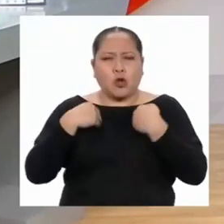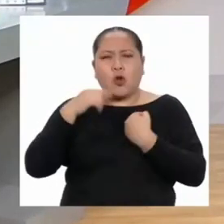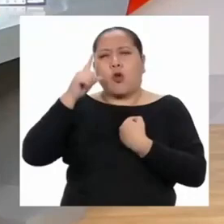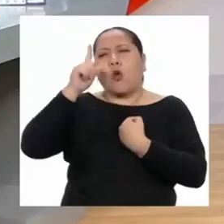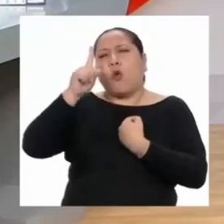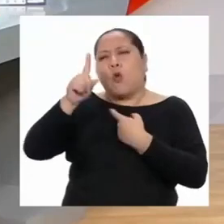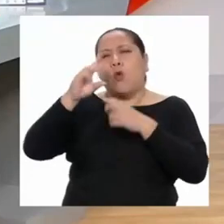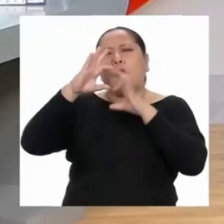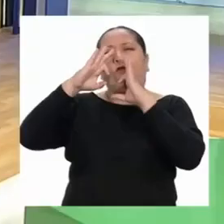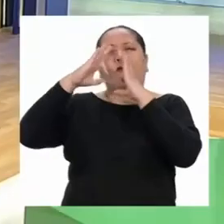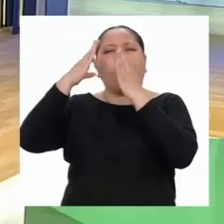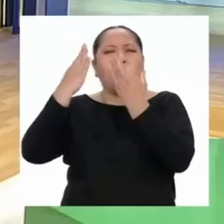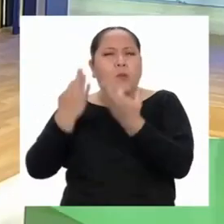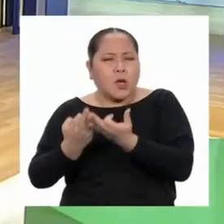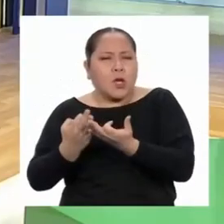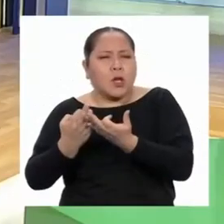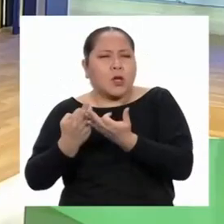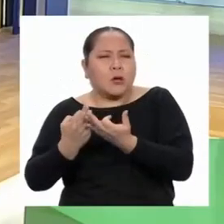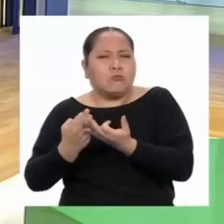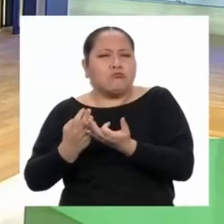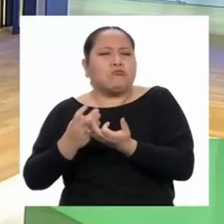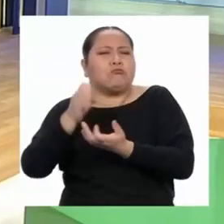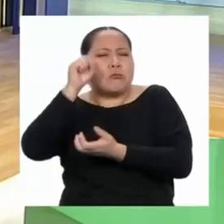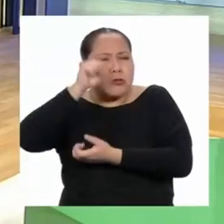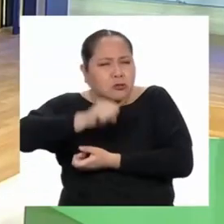lo habla.